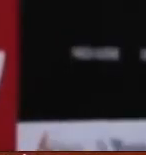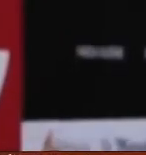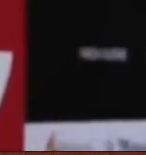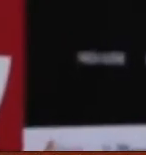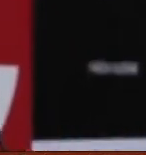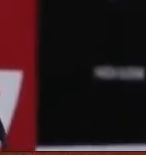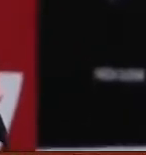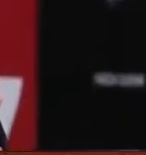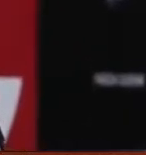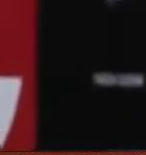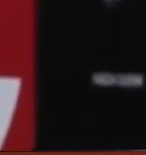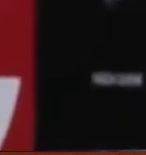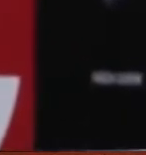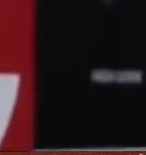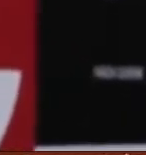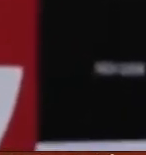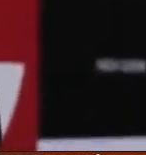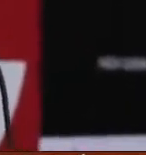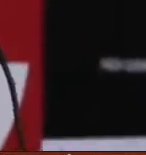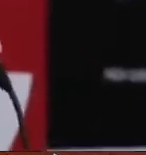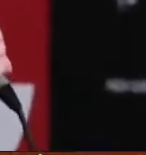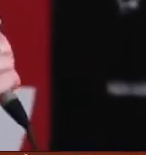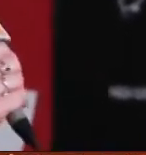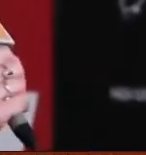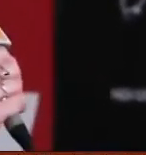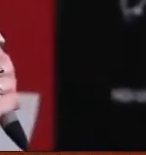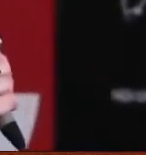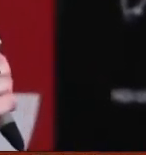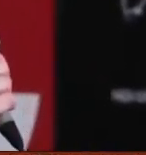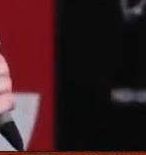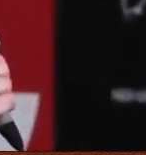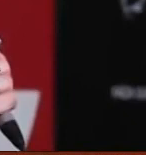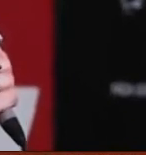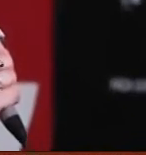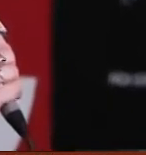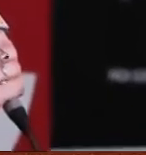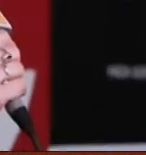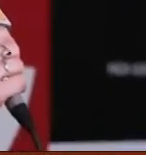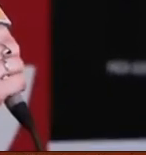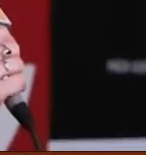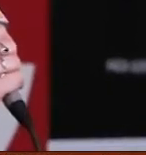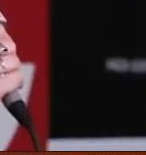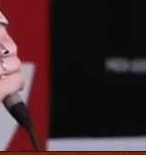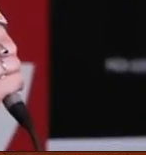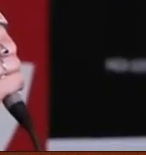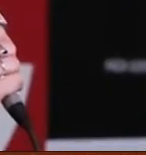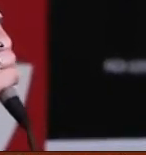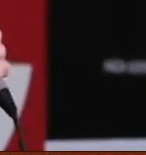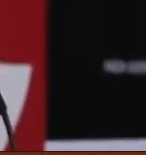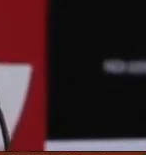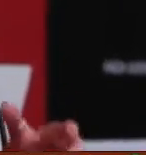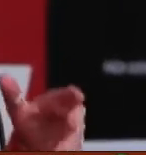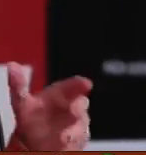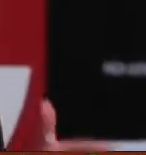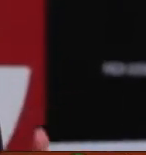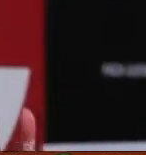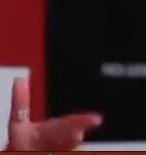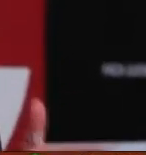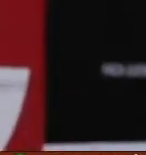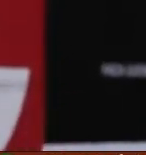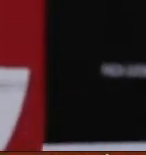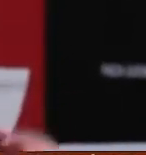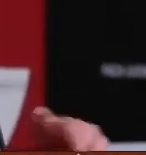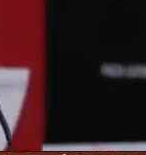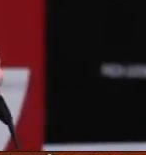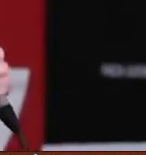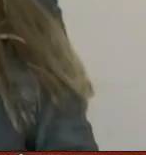considerado alguien que es mejor que el promedio del resto de los seres humanos en materia deportiva. Es mi recomendación de este